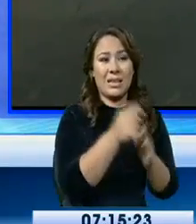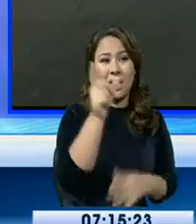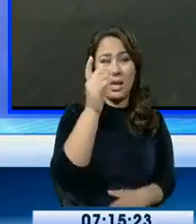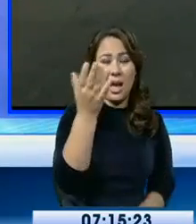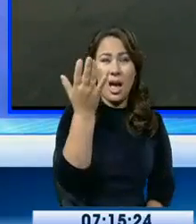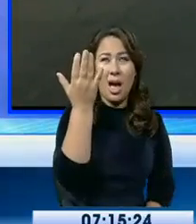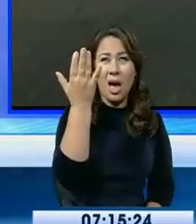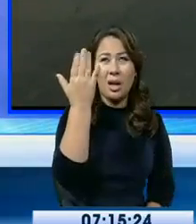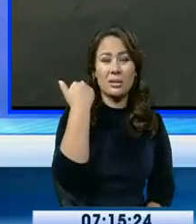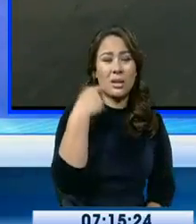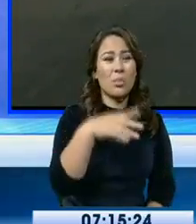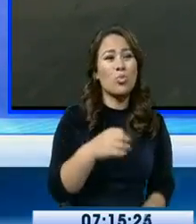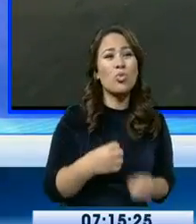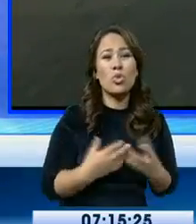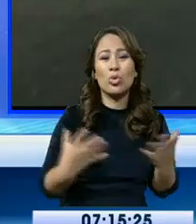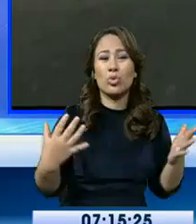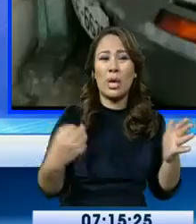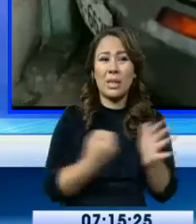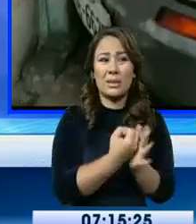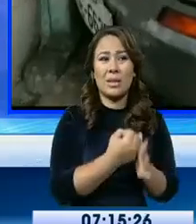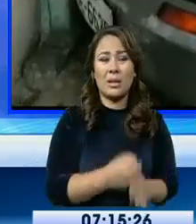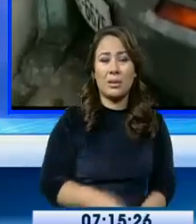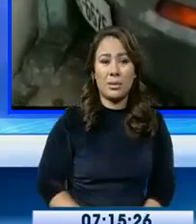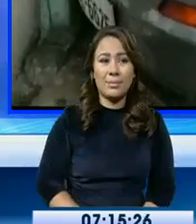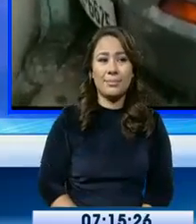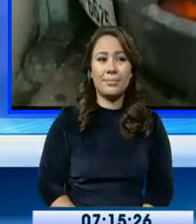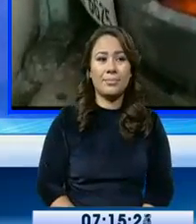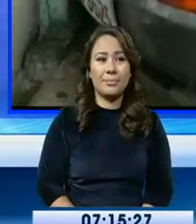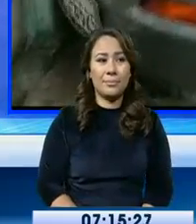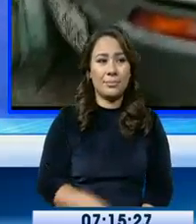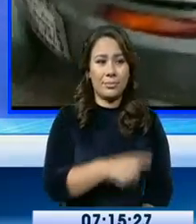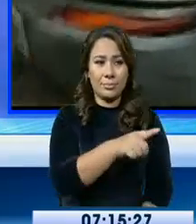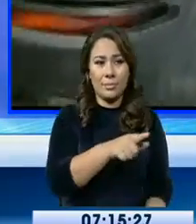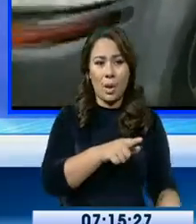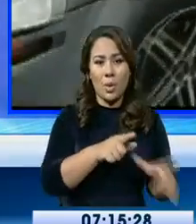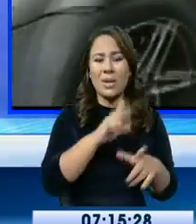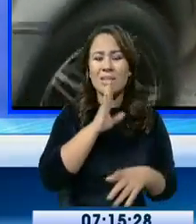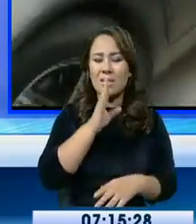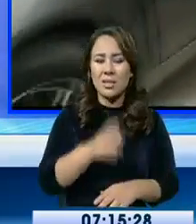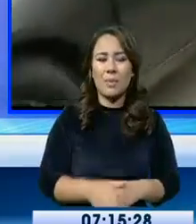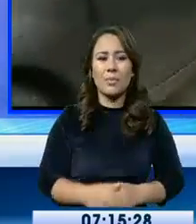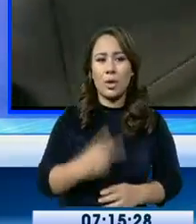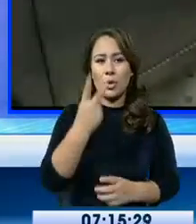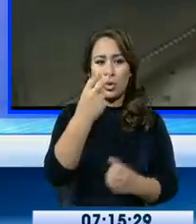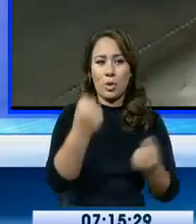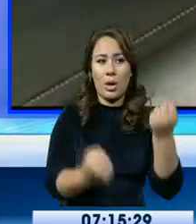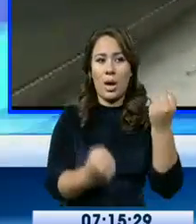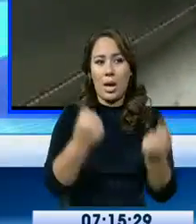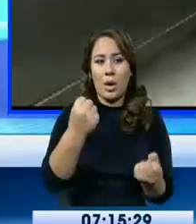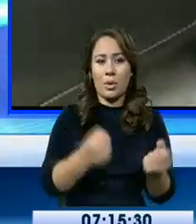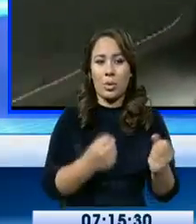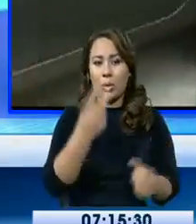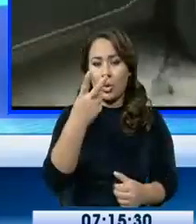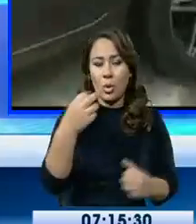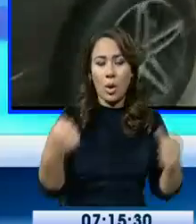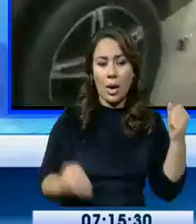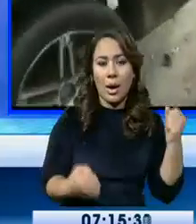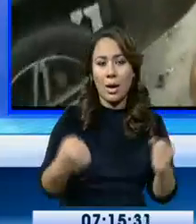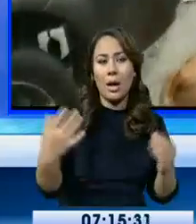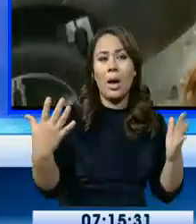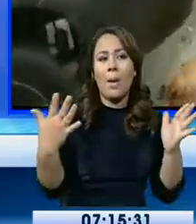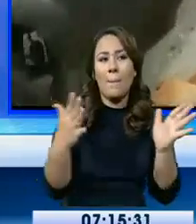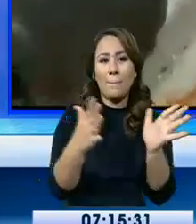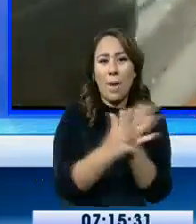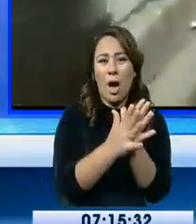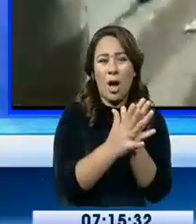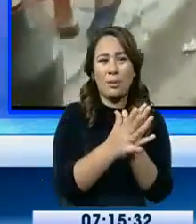de los tantos accidentes que se registran en esta intersección. Dos vehículos, dos autos que se